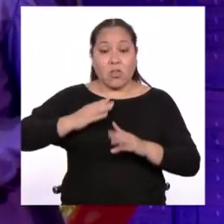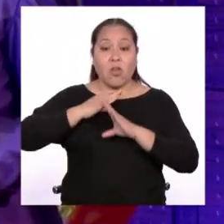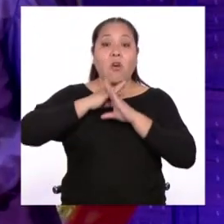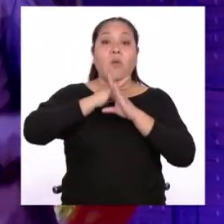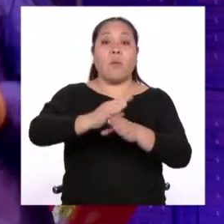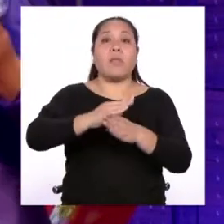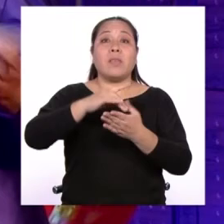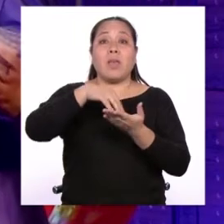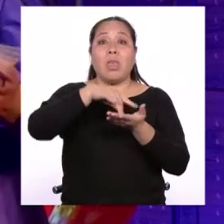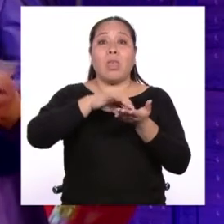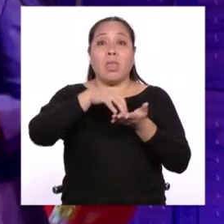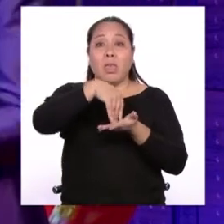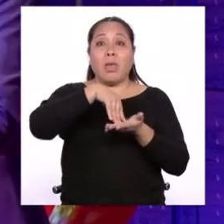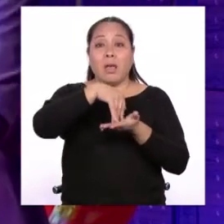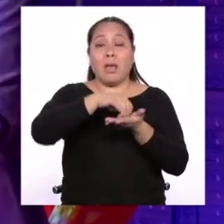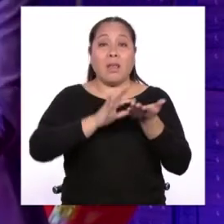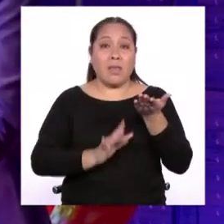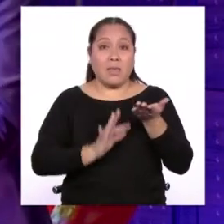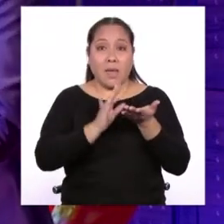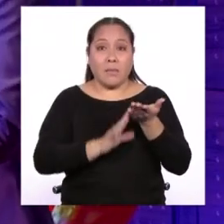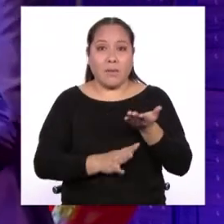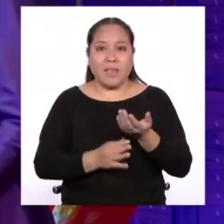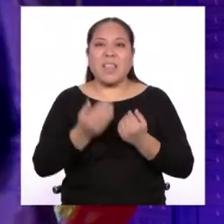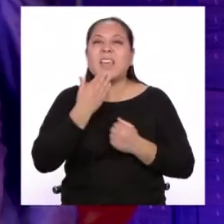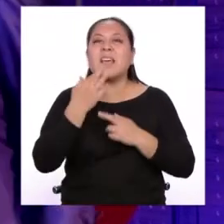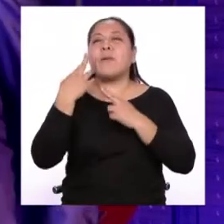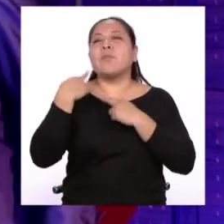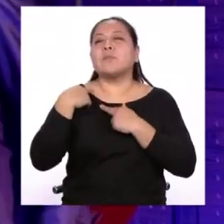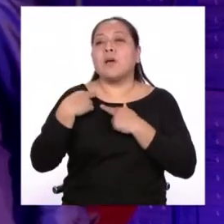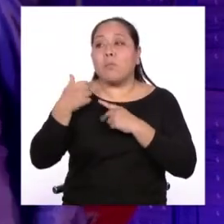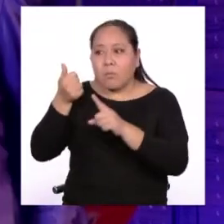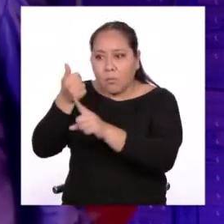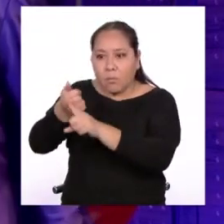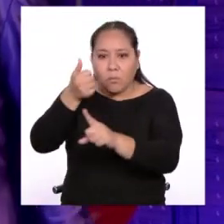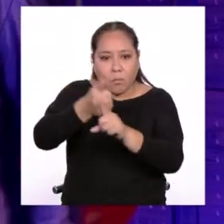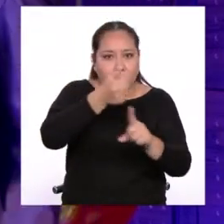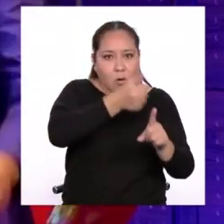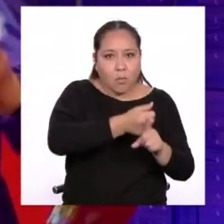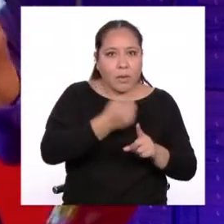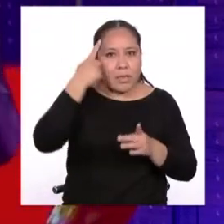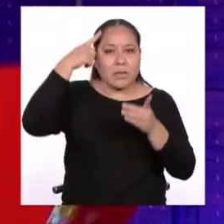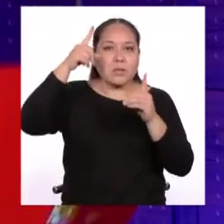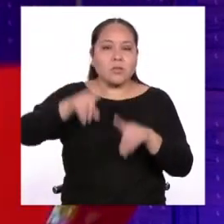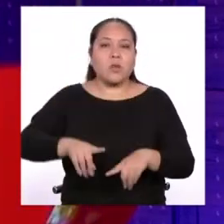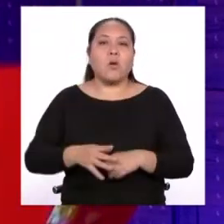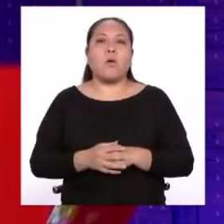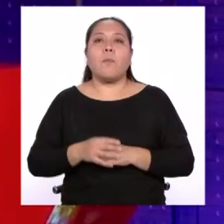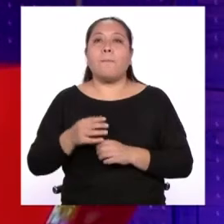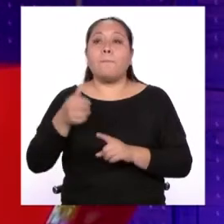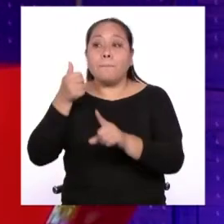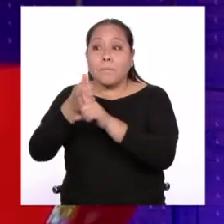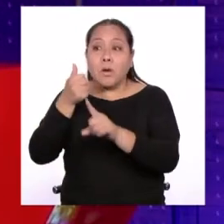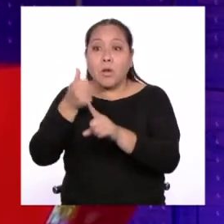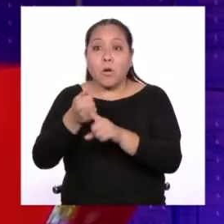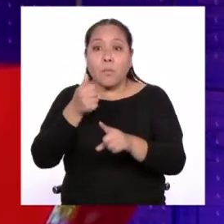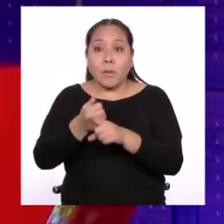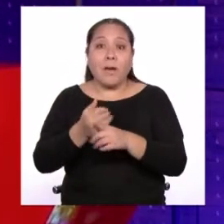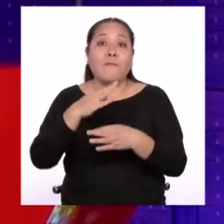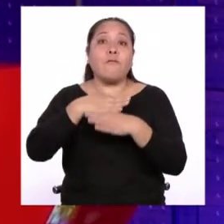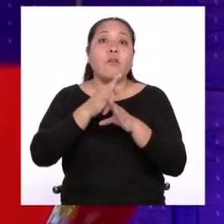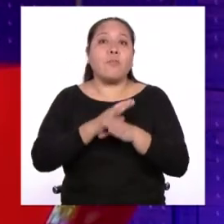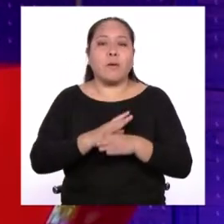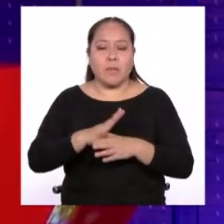contra la anemia está en sus manos, en sus decisiones, en la capacidad de asumir